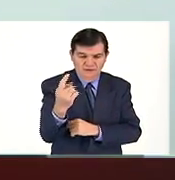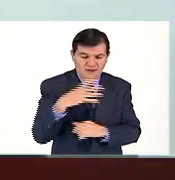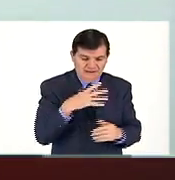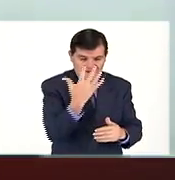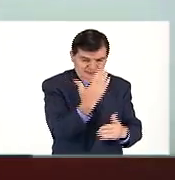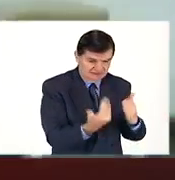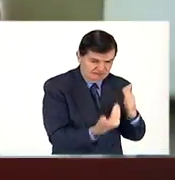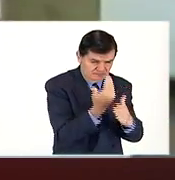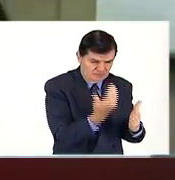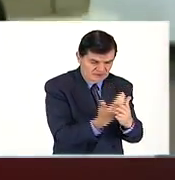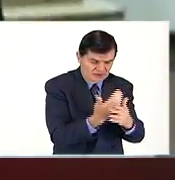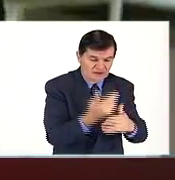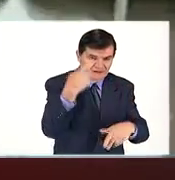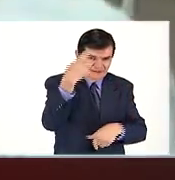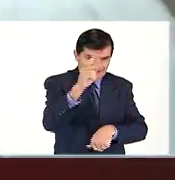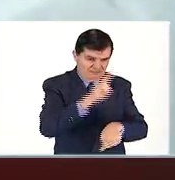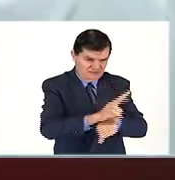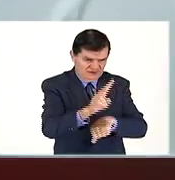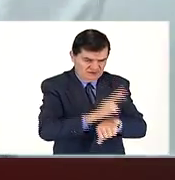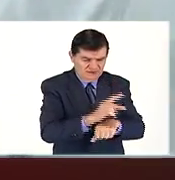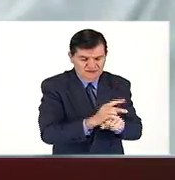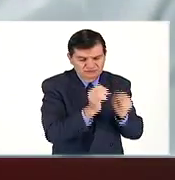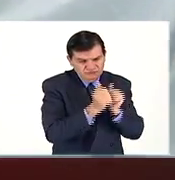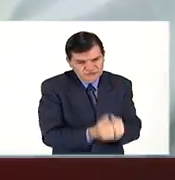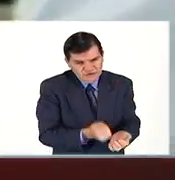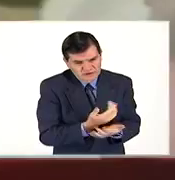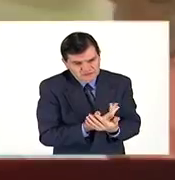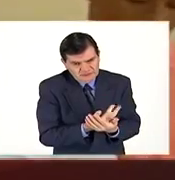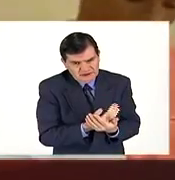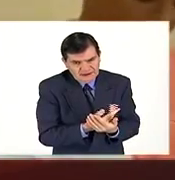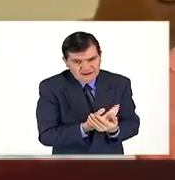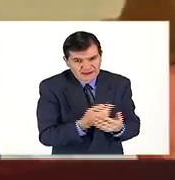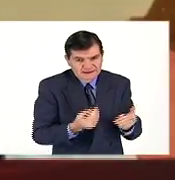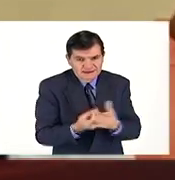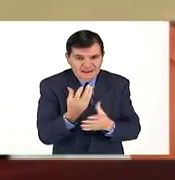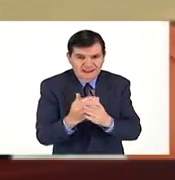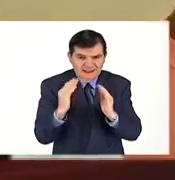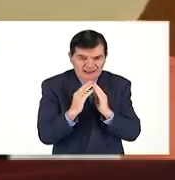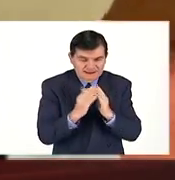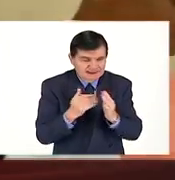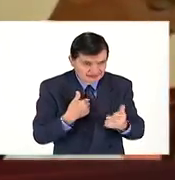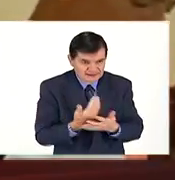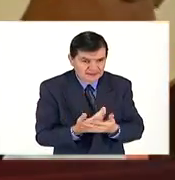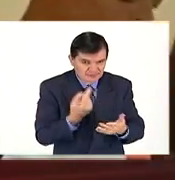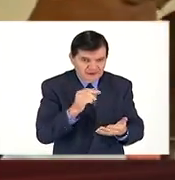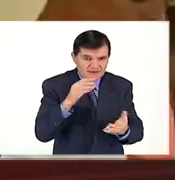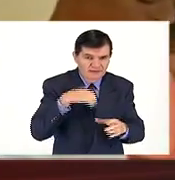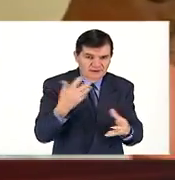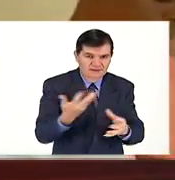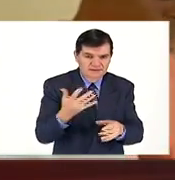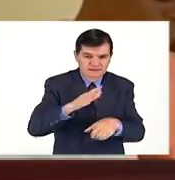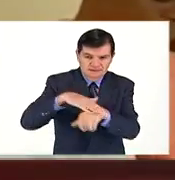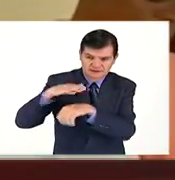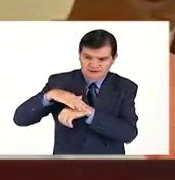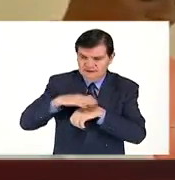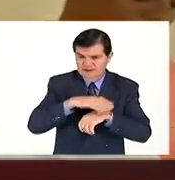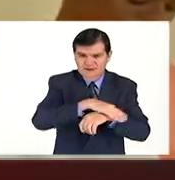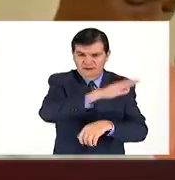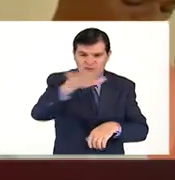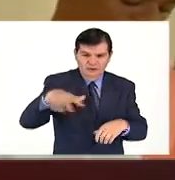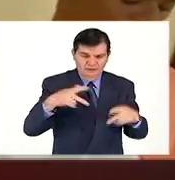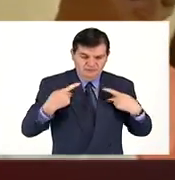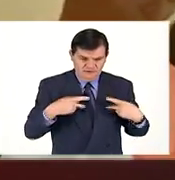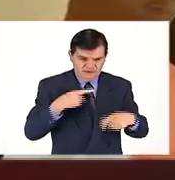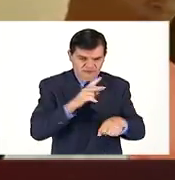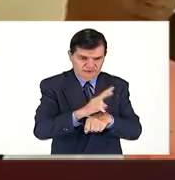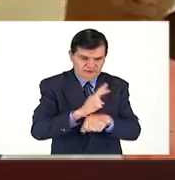de la mañana, hora local, los venezolanos comenzaron a salir de sus hogares para ejercer su derecho. Llamadas a toda la ciudadanía venezolana